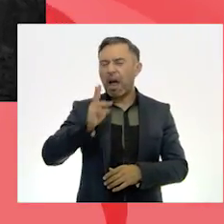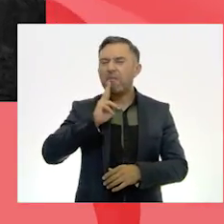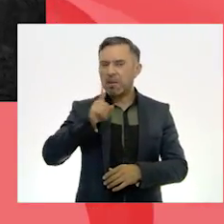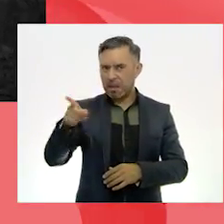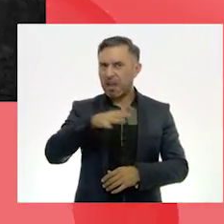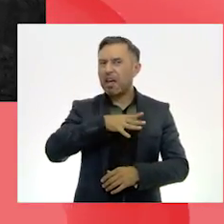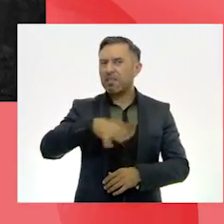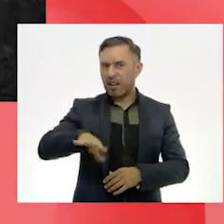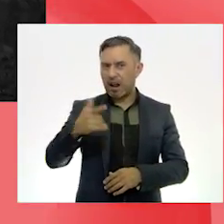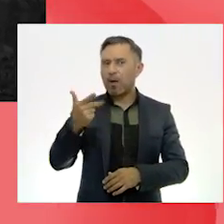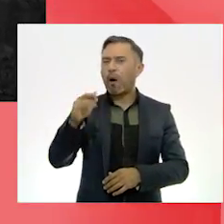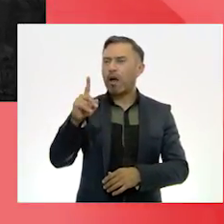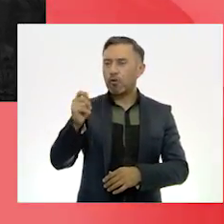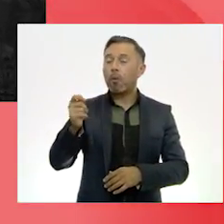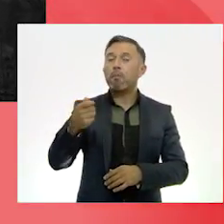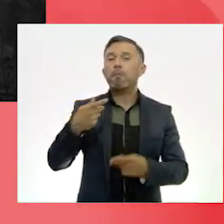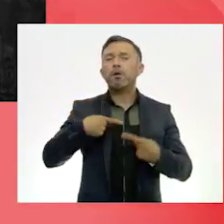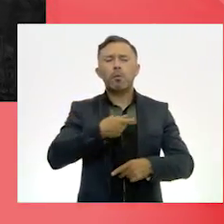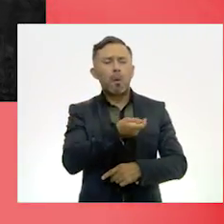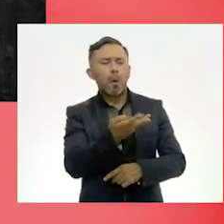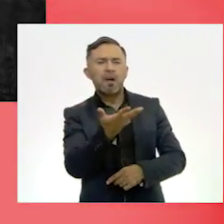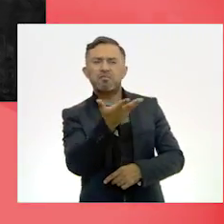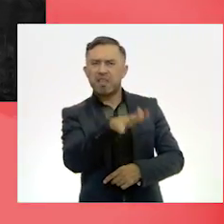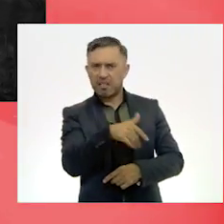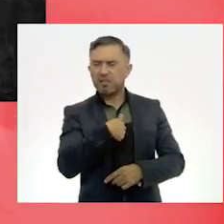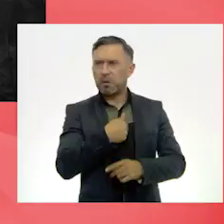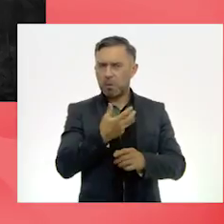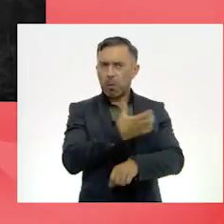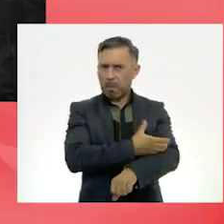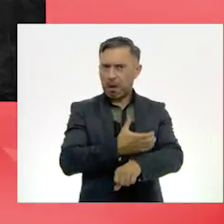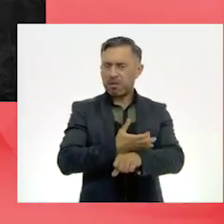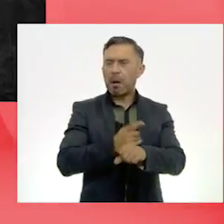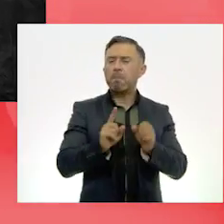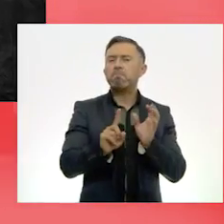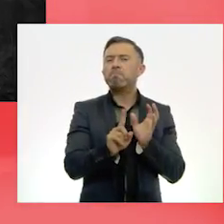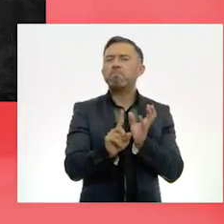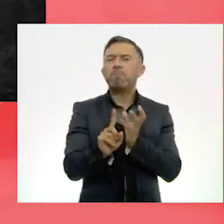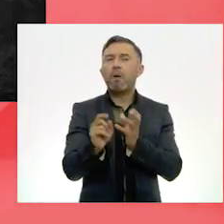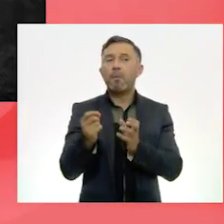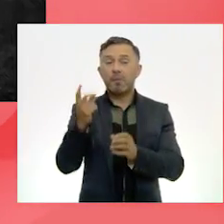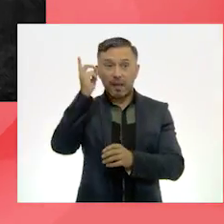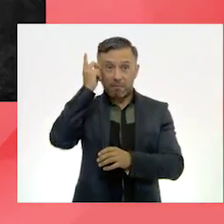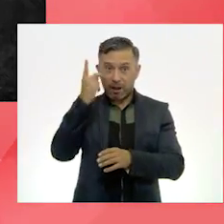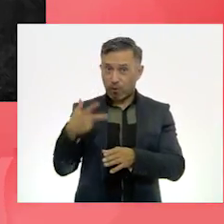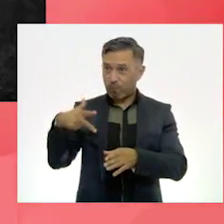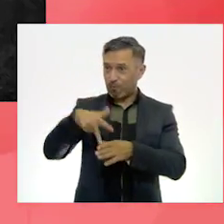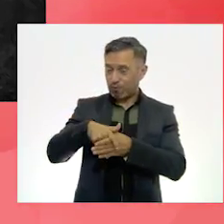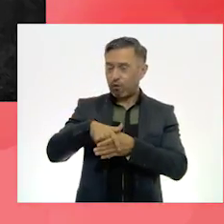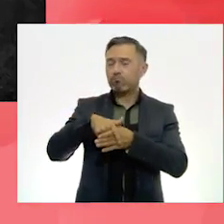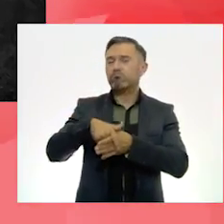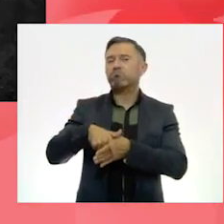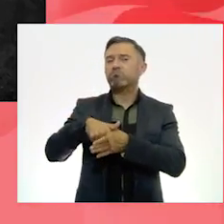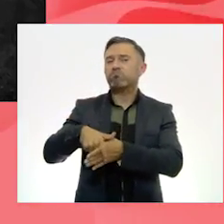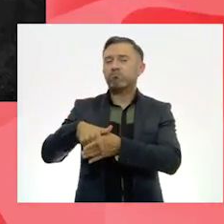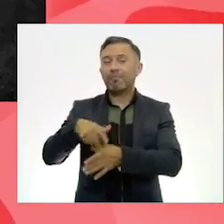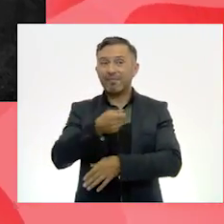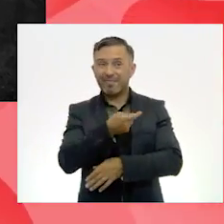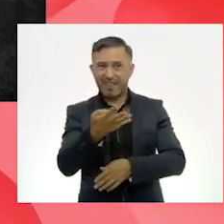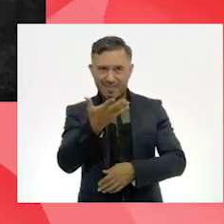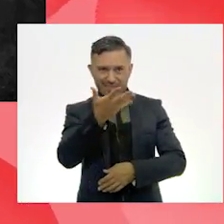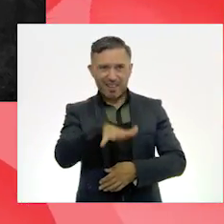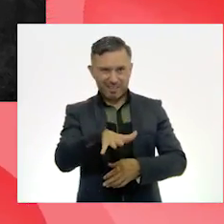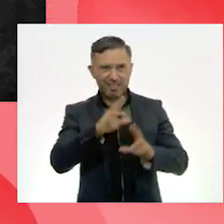nada más 10 hombres conmigo. Ensilló su caballo y junto con estos 10 zapatistas se